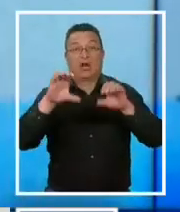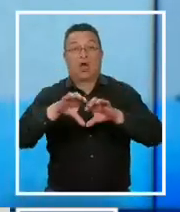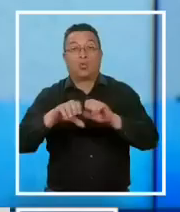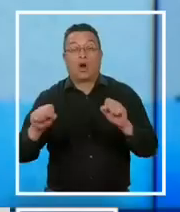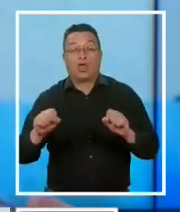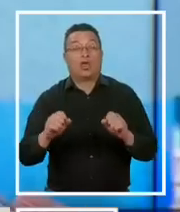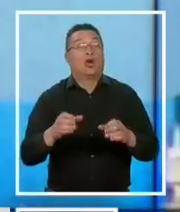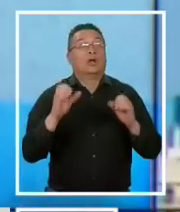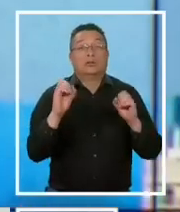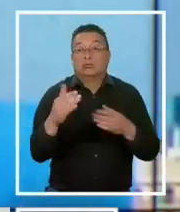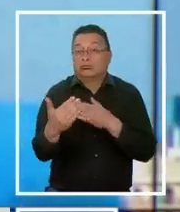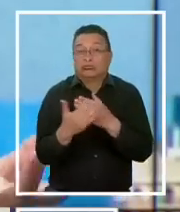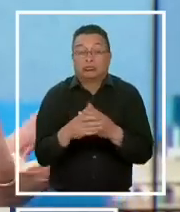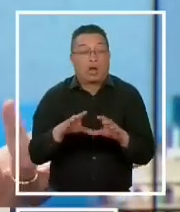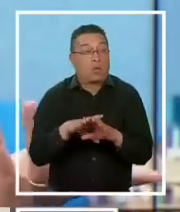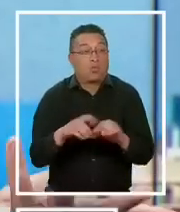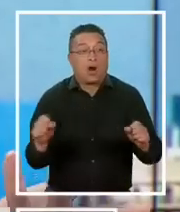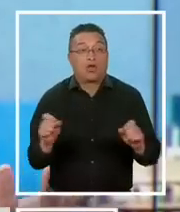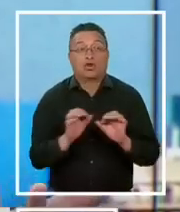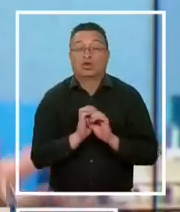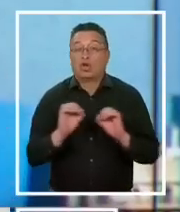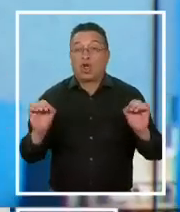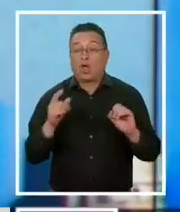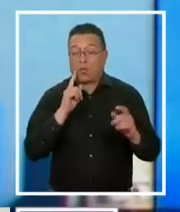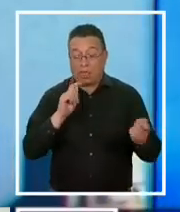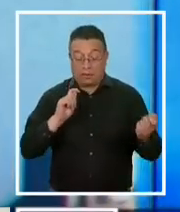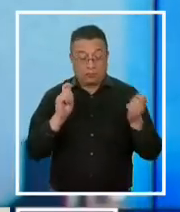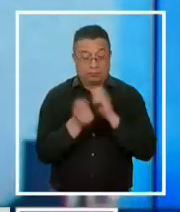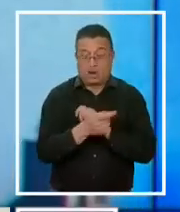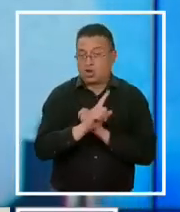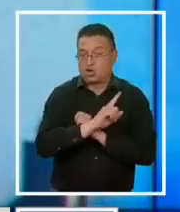y cero posibilidades de acuerdo no vemos uno